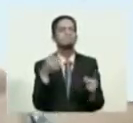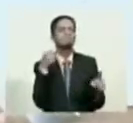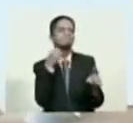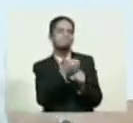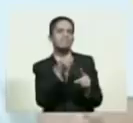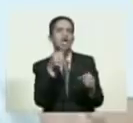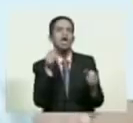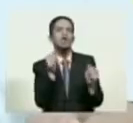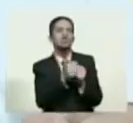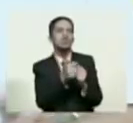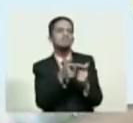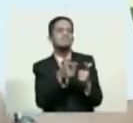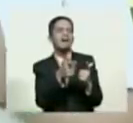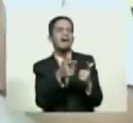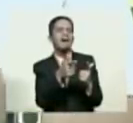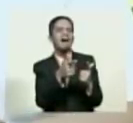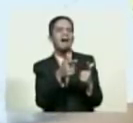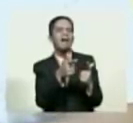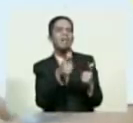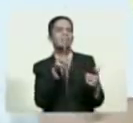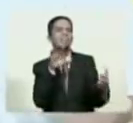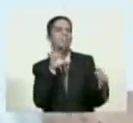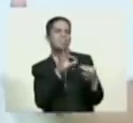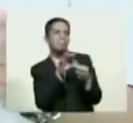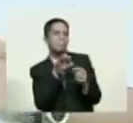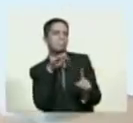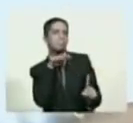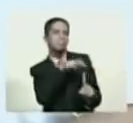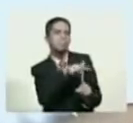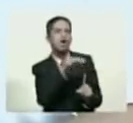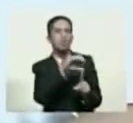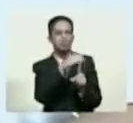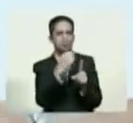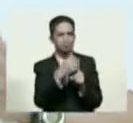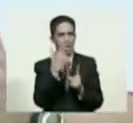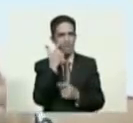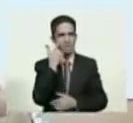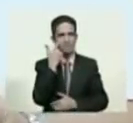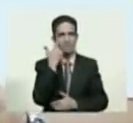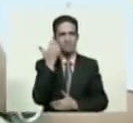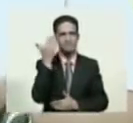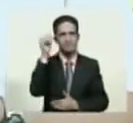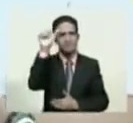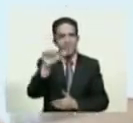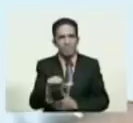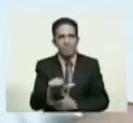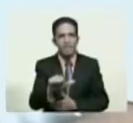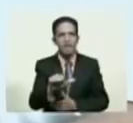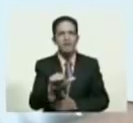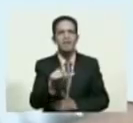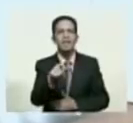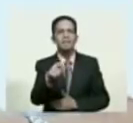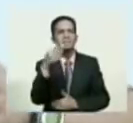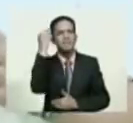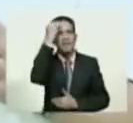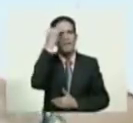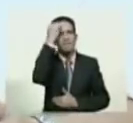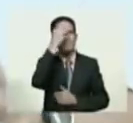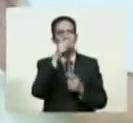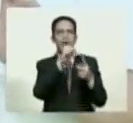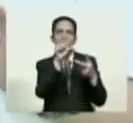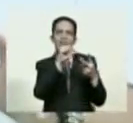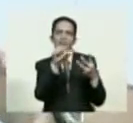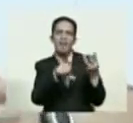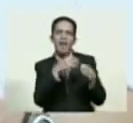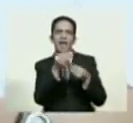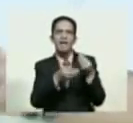colonialismo cultural, lo que se traduce en transculturización. Bueno, vamos a compartir con ustedes estas reflexiones que hizo Ernesto